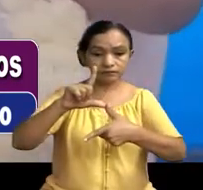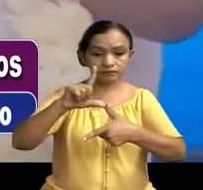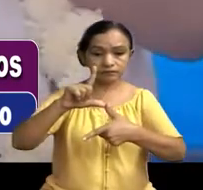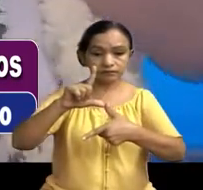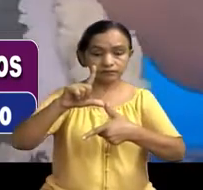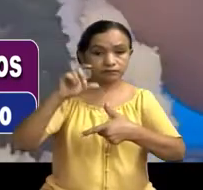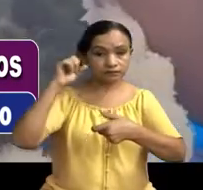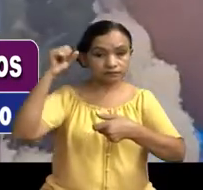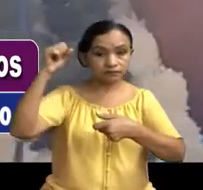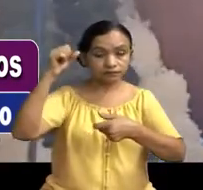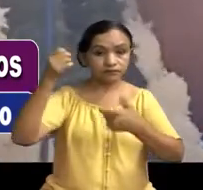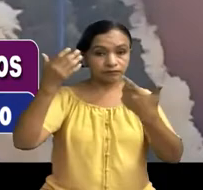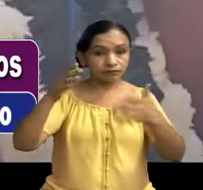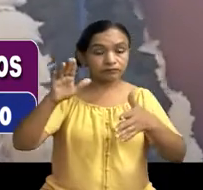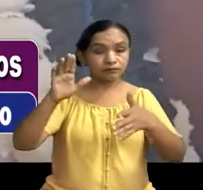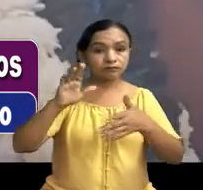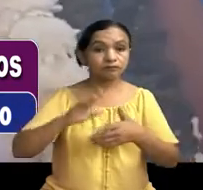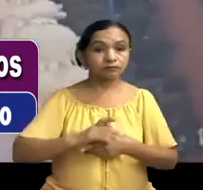ganada,